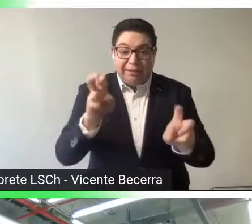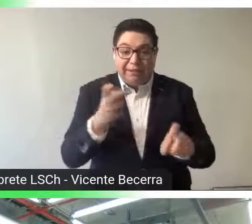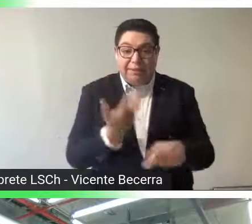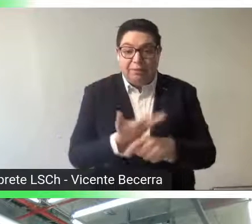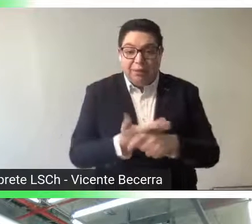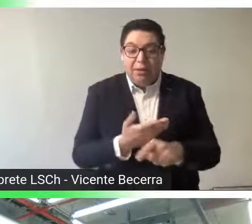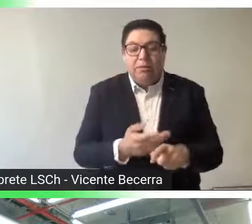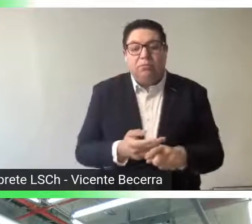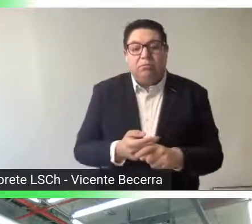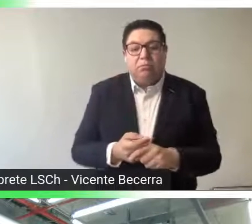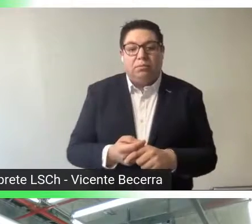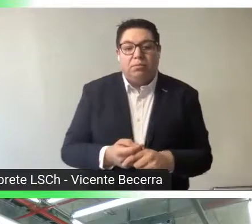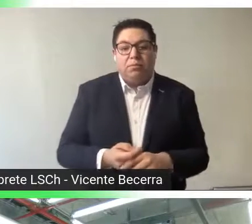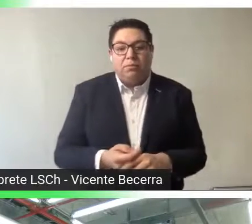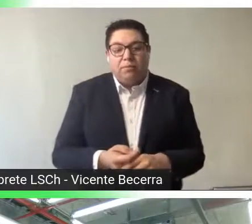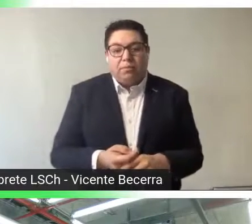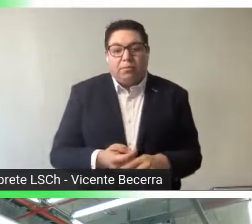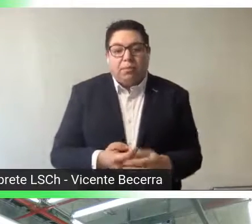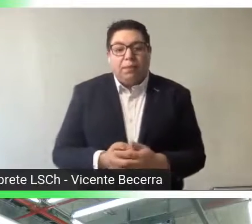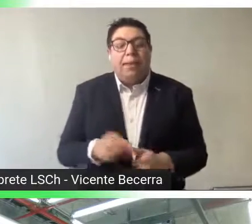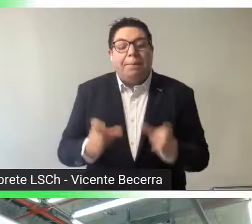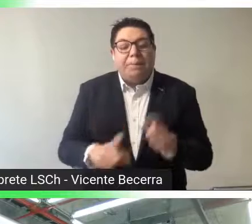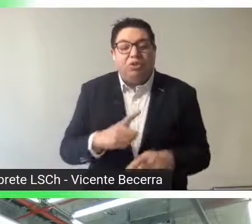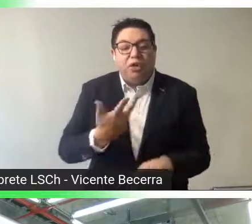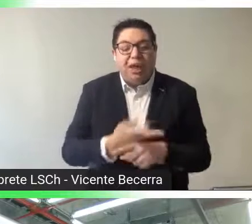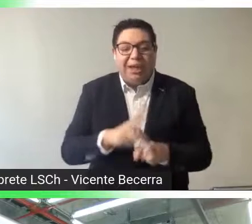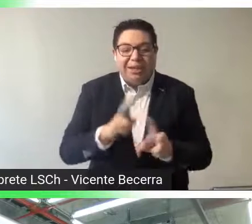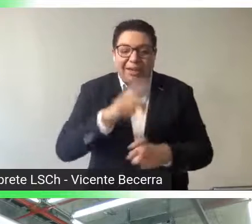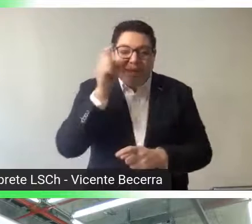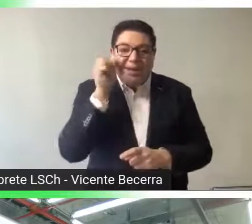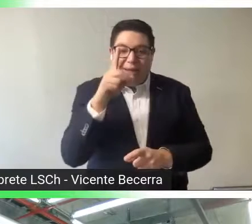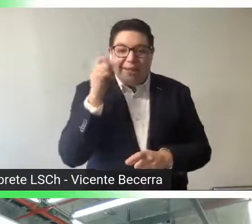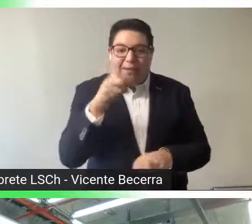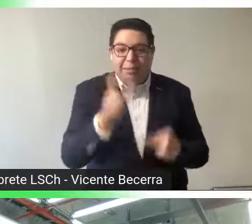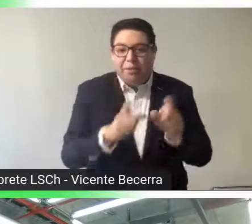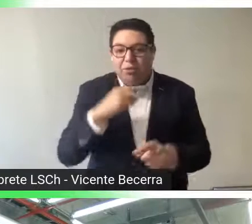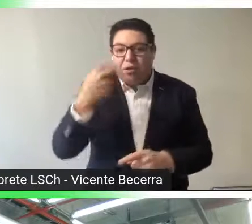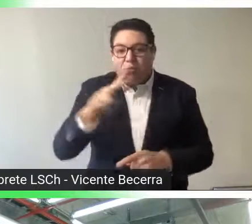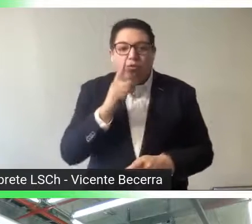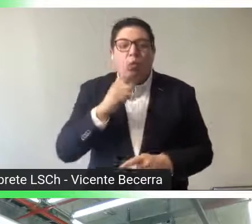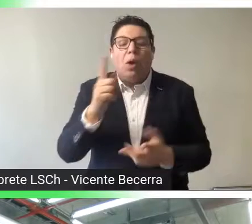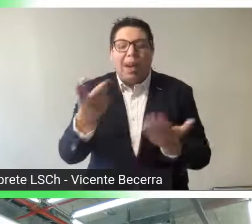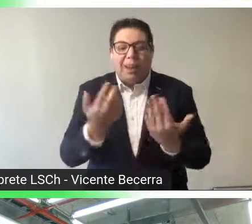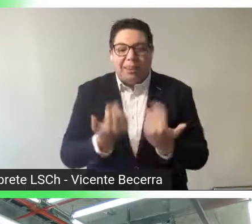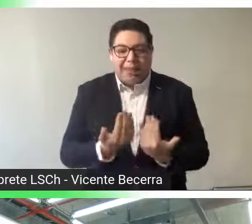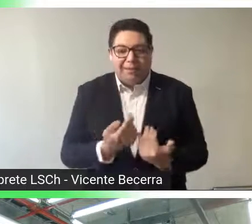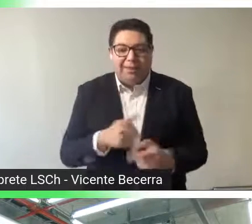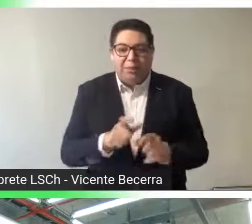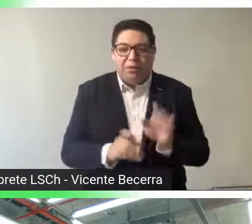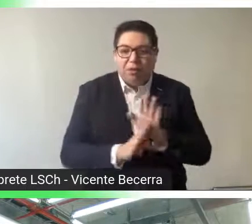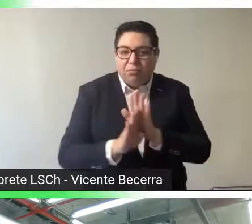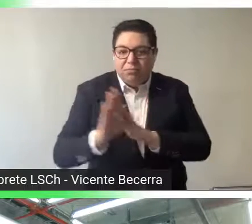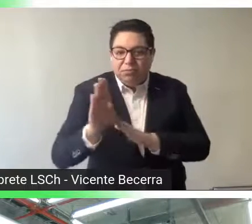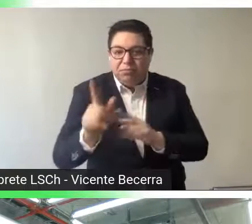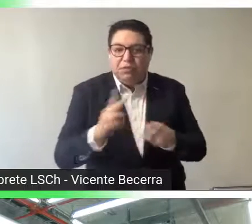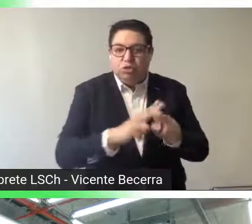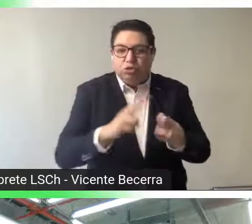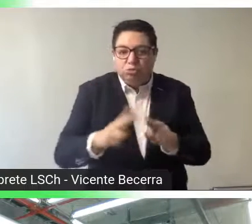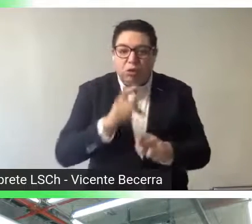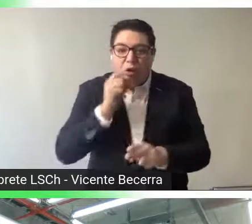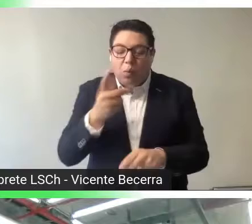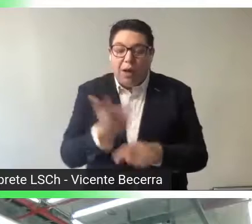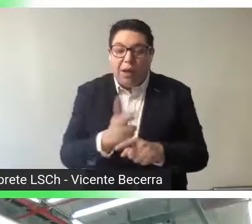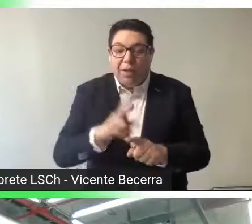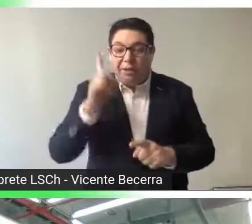y herramientas y tecnología, por supuesto, nos permite entender qué es lo que necesita esa persona y cómo podemos desarrollar alguna solución, por